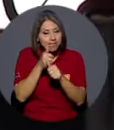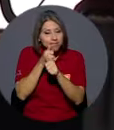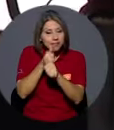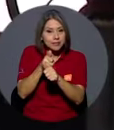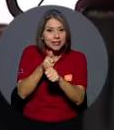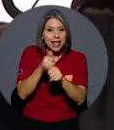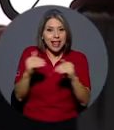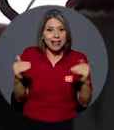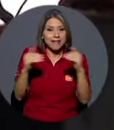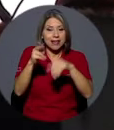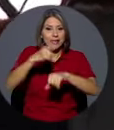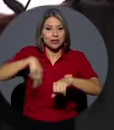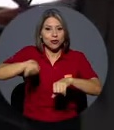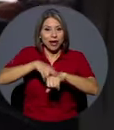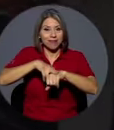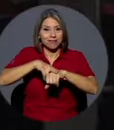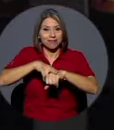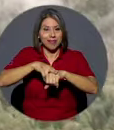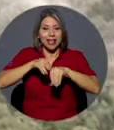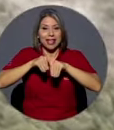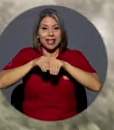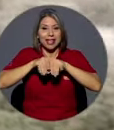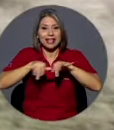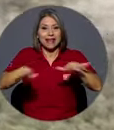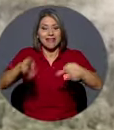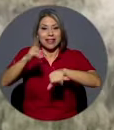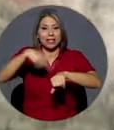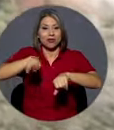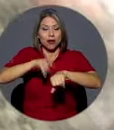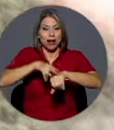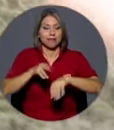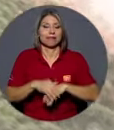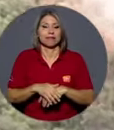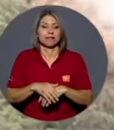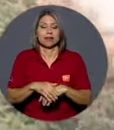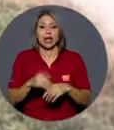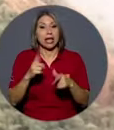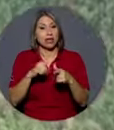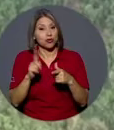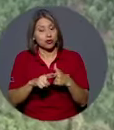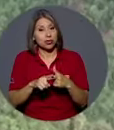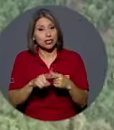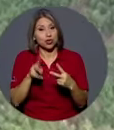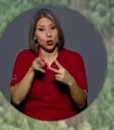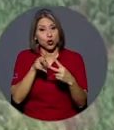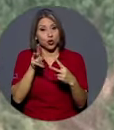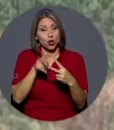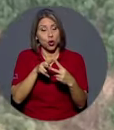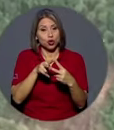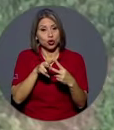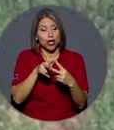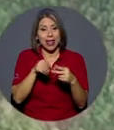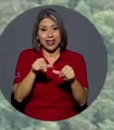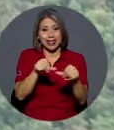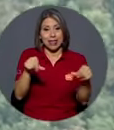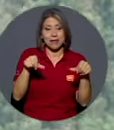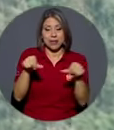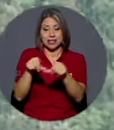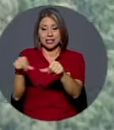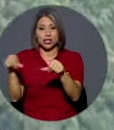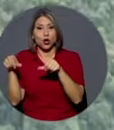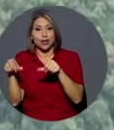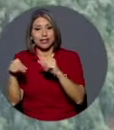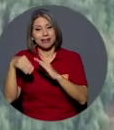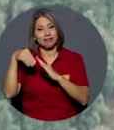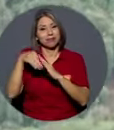nivel nacional, que es la red cantonal, la red nacional, perdón. Entonces son dos dimensiones a niveles de pérdidas,